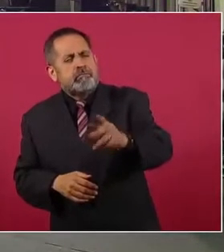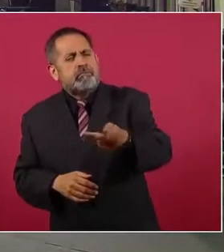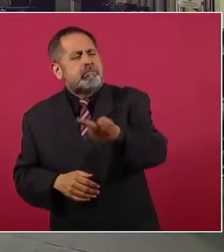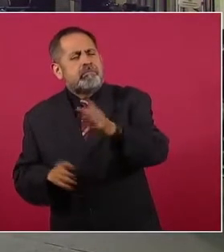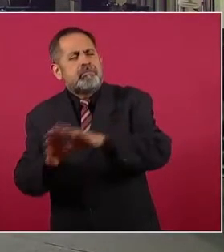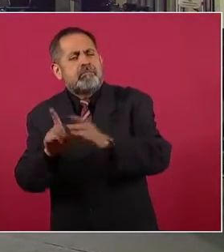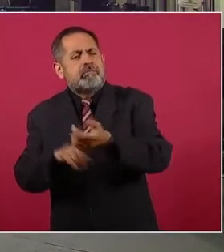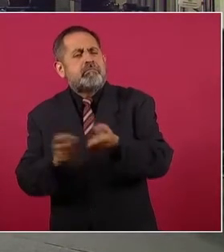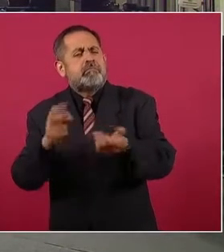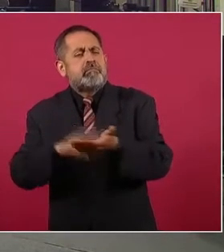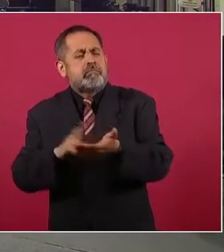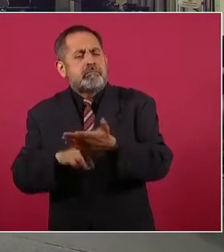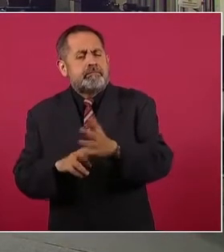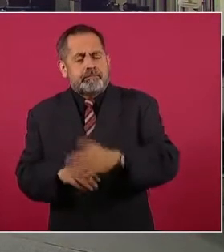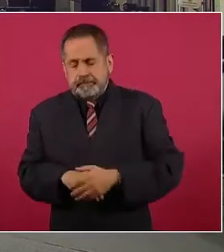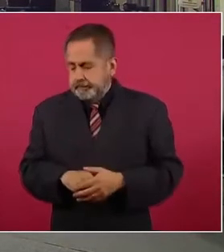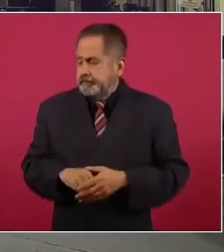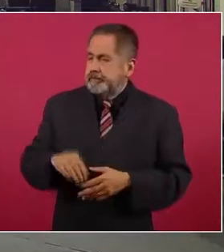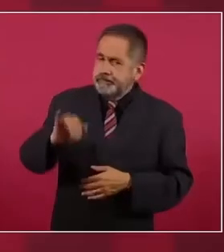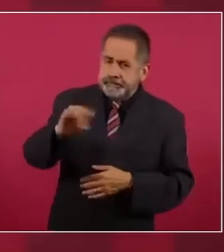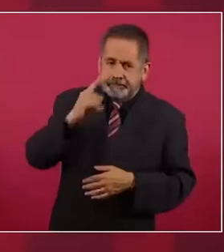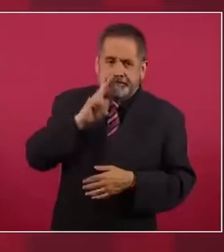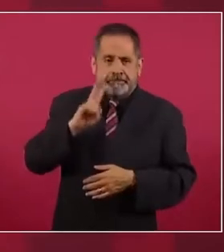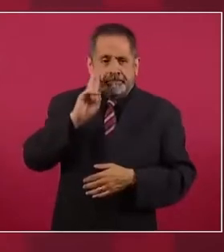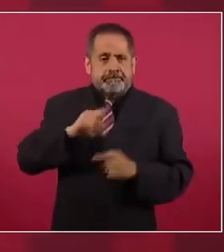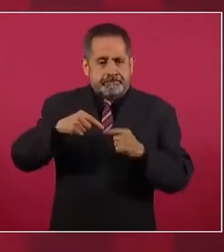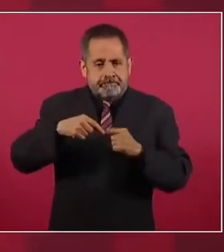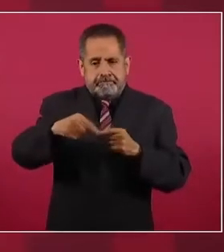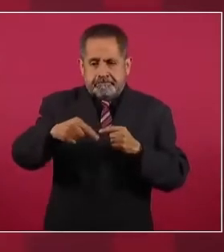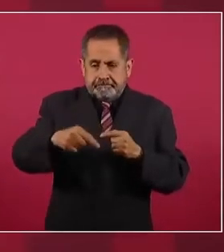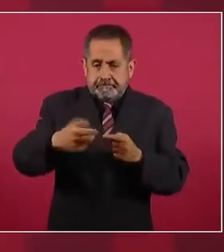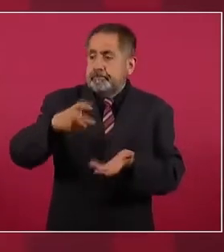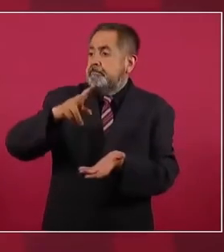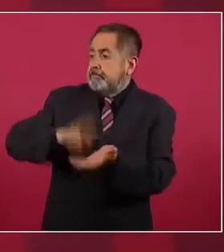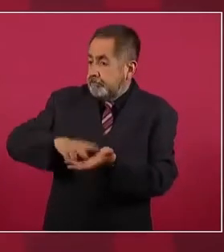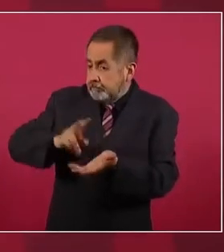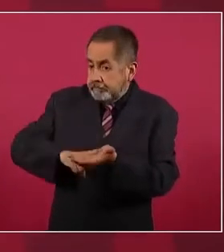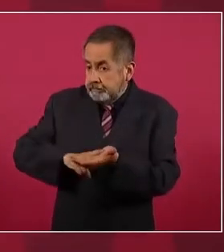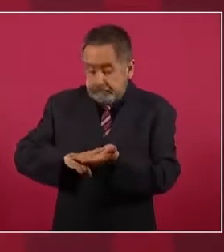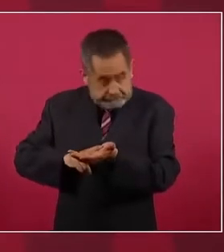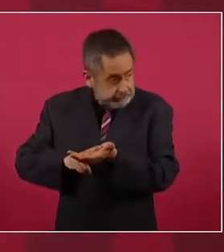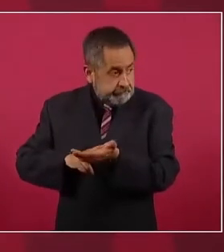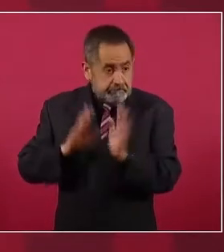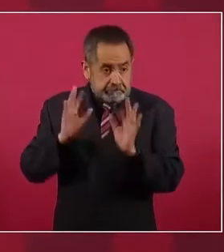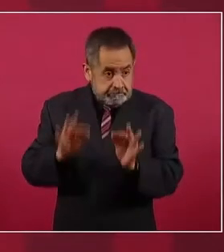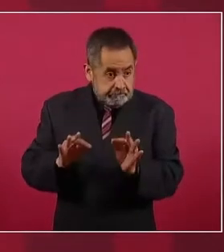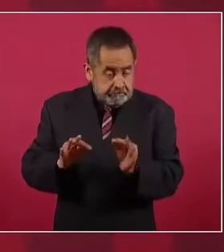avalúos, exacto. Sí. Entonces, conforme vayan saliendo los avalúos, se va pagando.